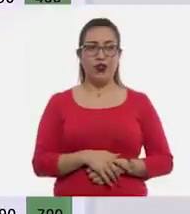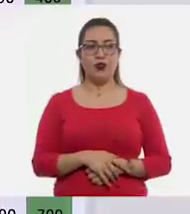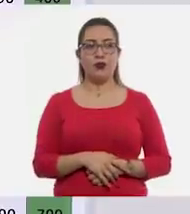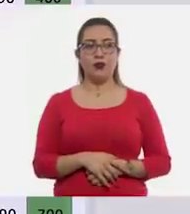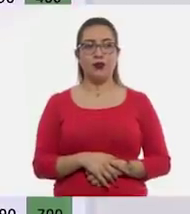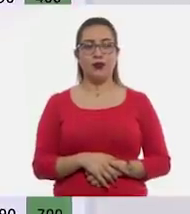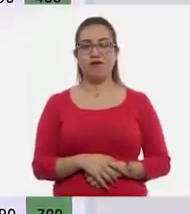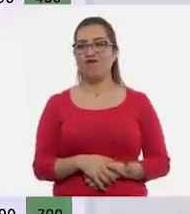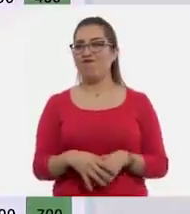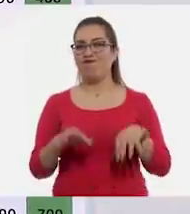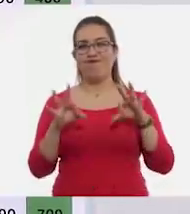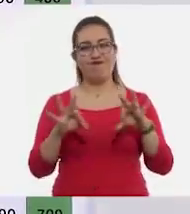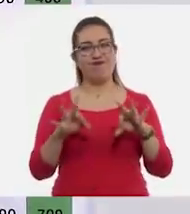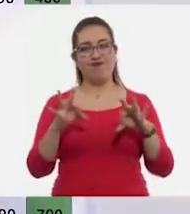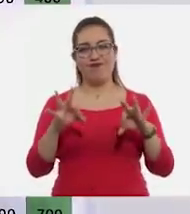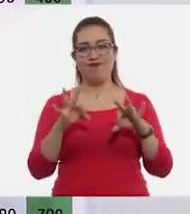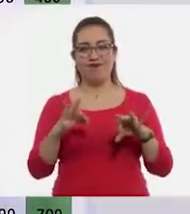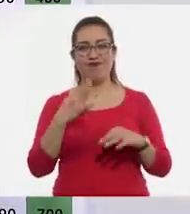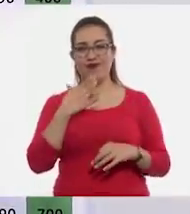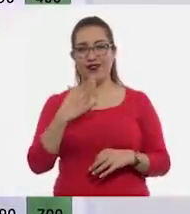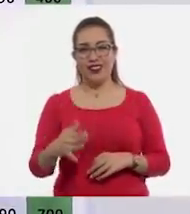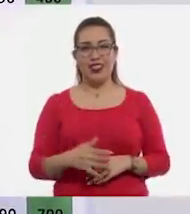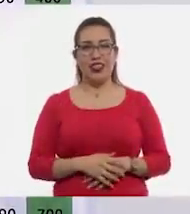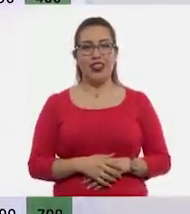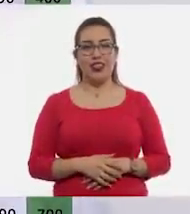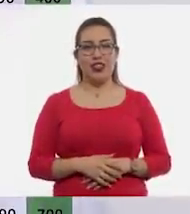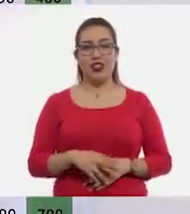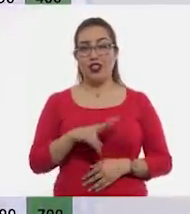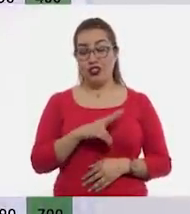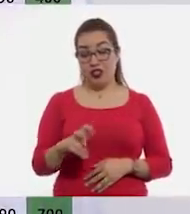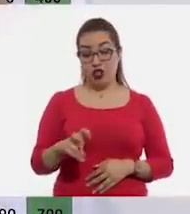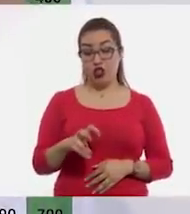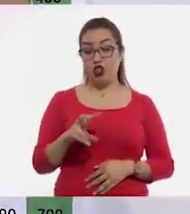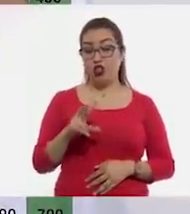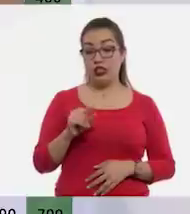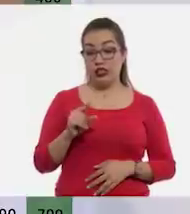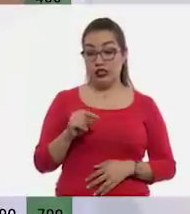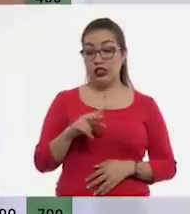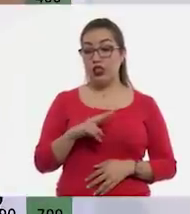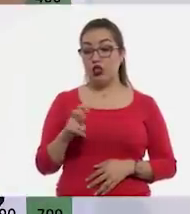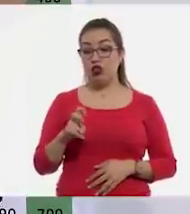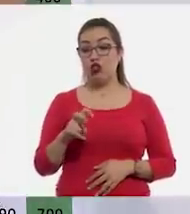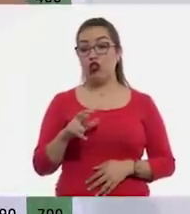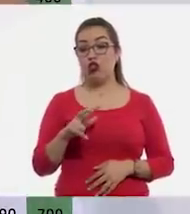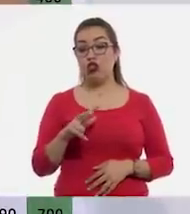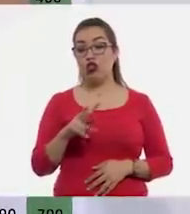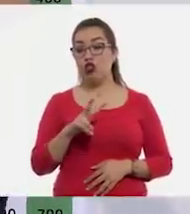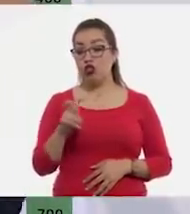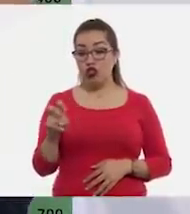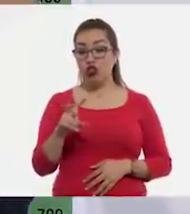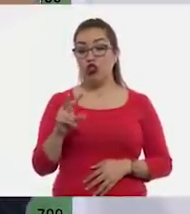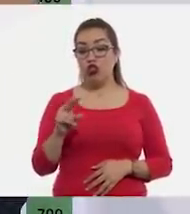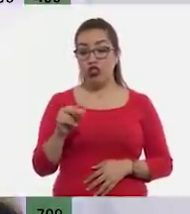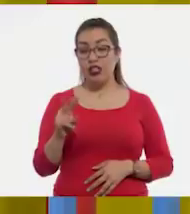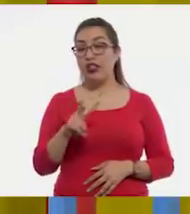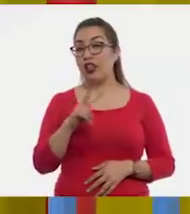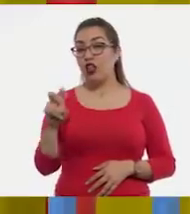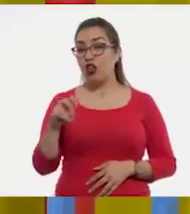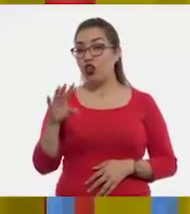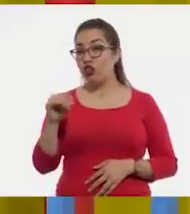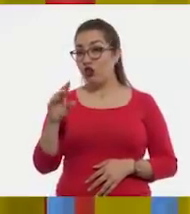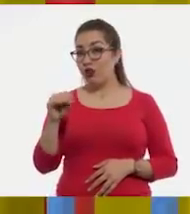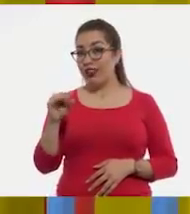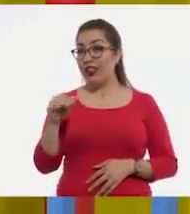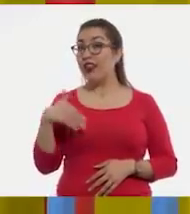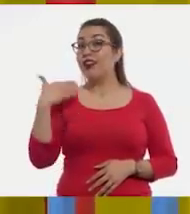5. Perfecto. Es decir, estaba en el 270, 280, 290. El que 290, sigue es el